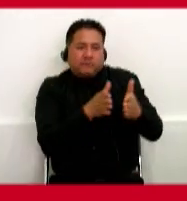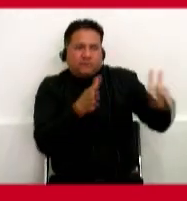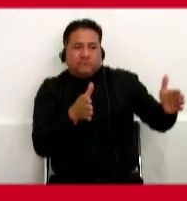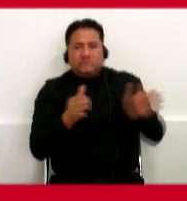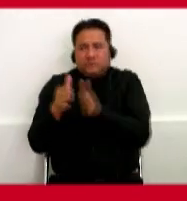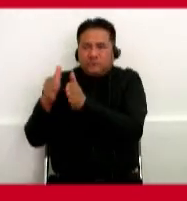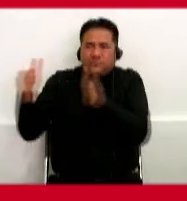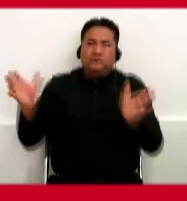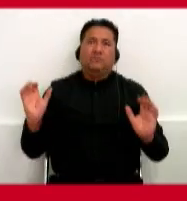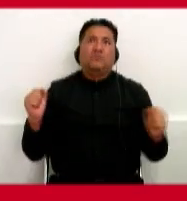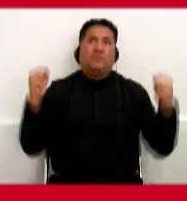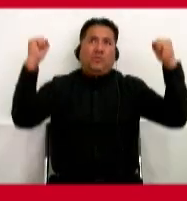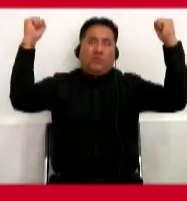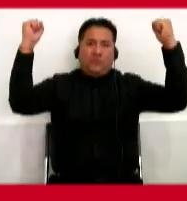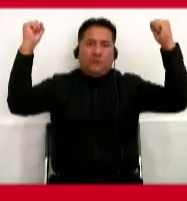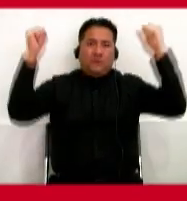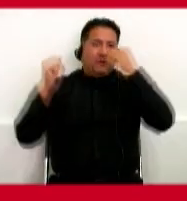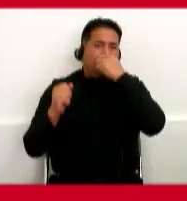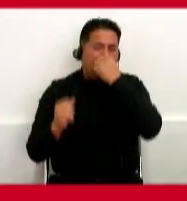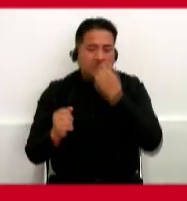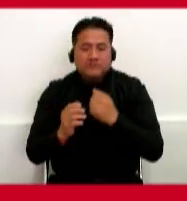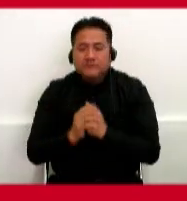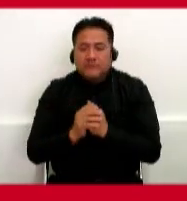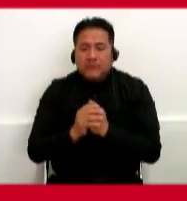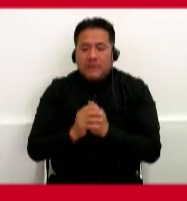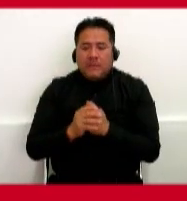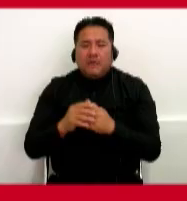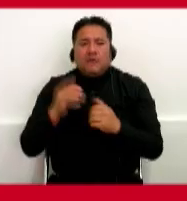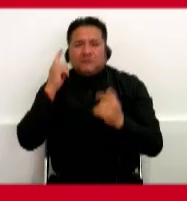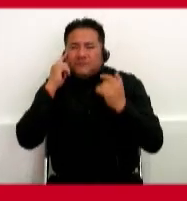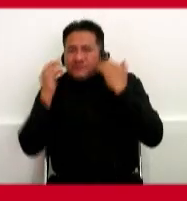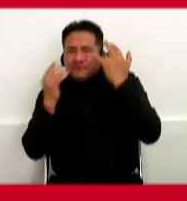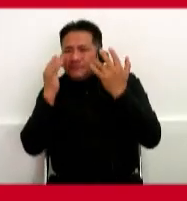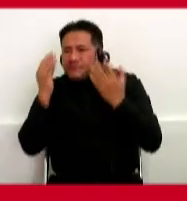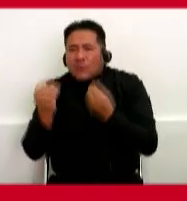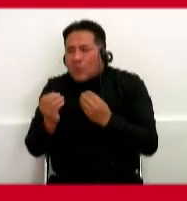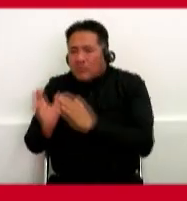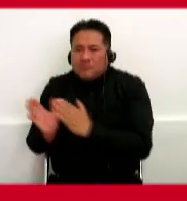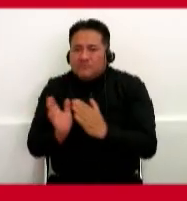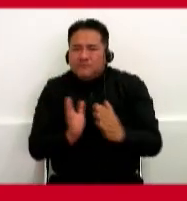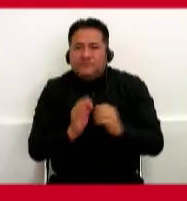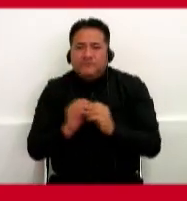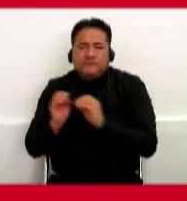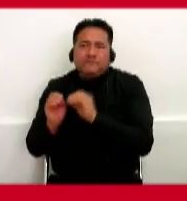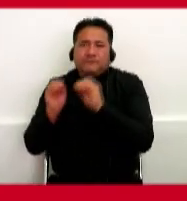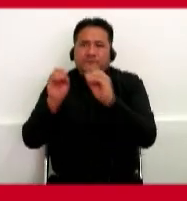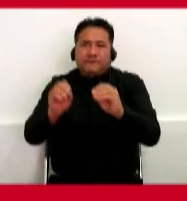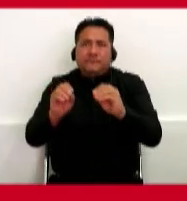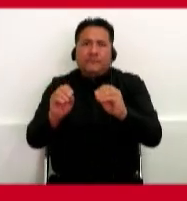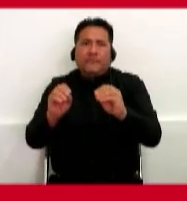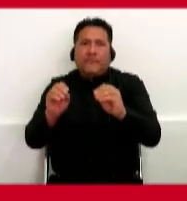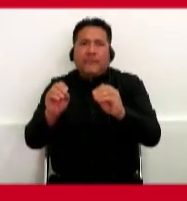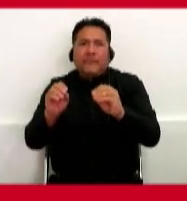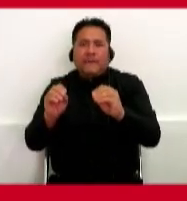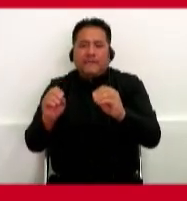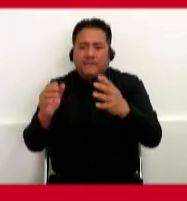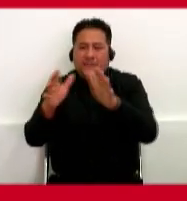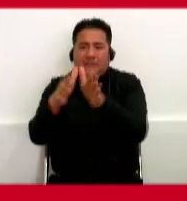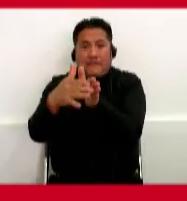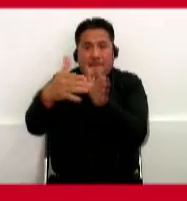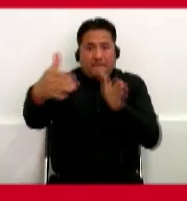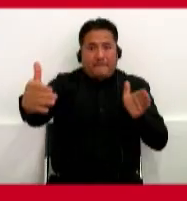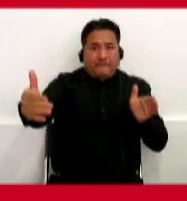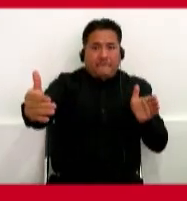una estrategia de explotación, iniciar por la cámara más próxima a la zona de contacto con la Beta Andaichagua, que es